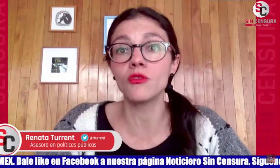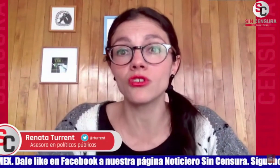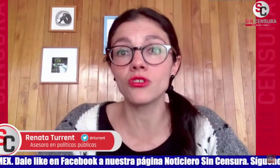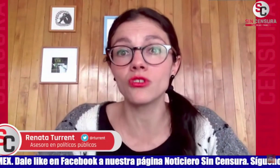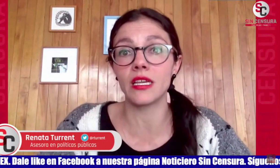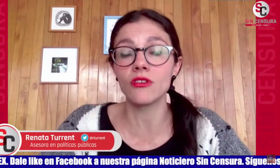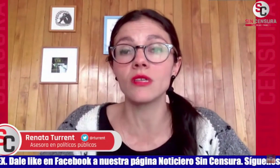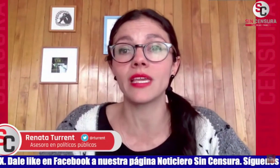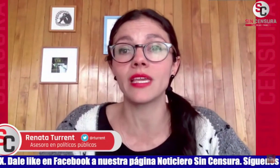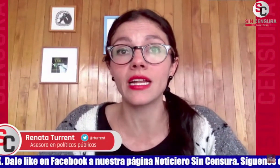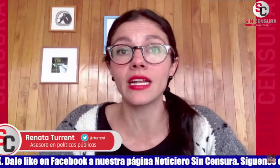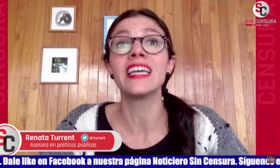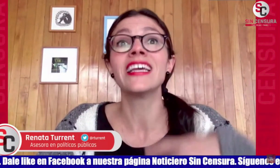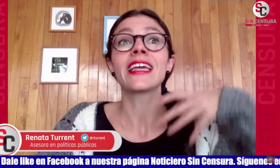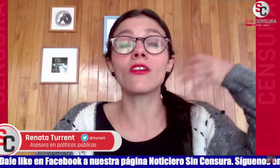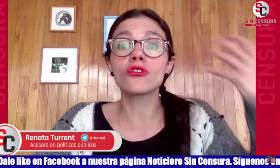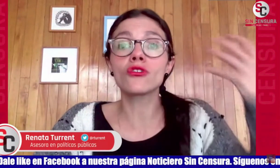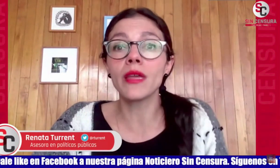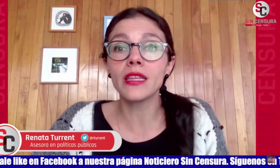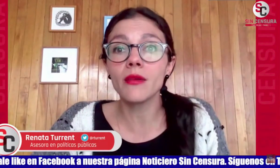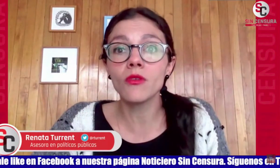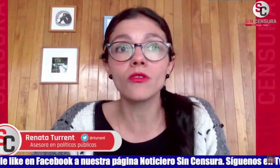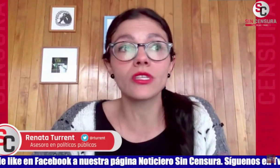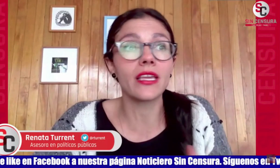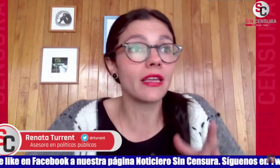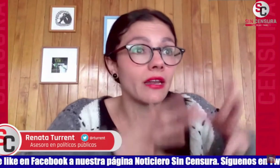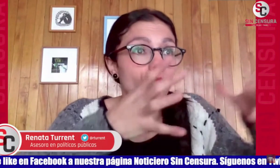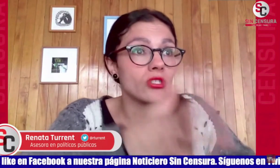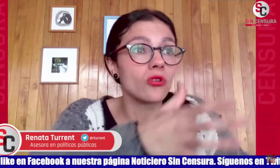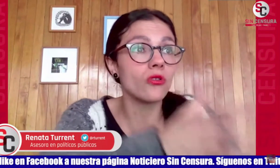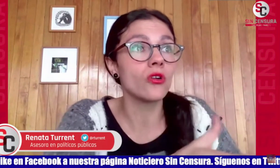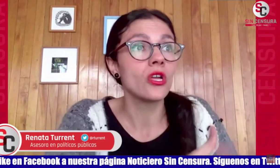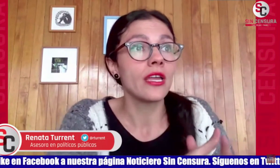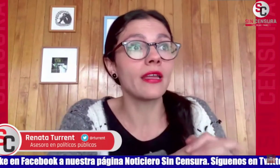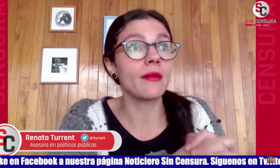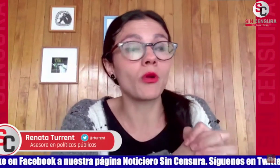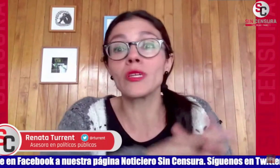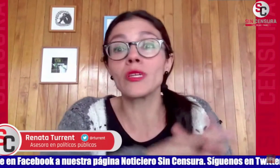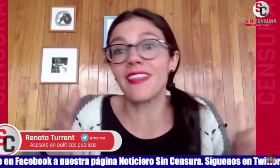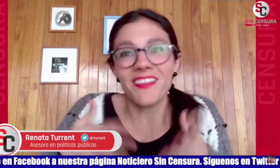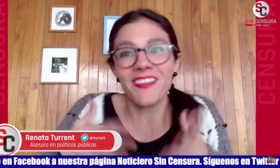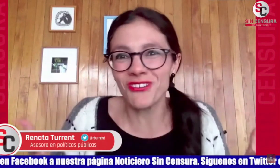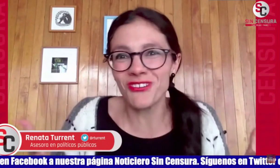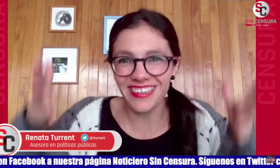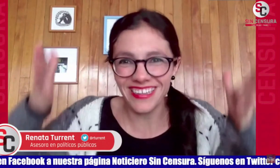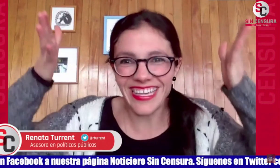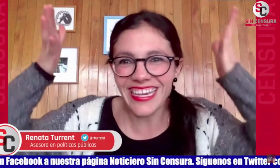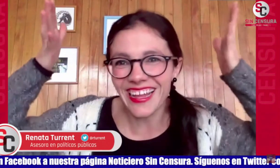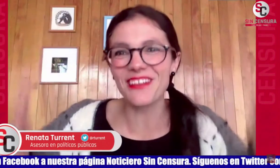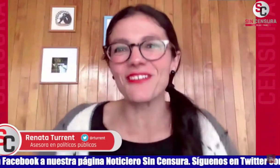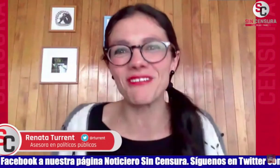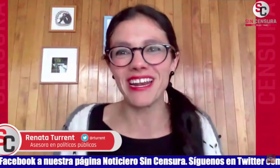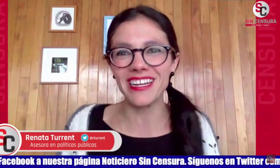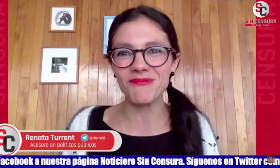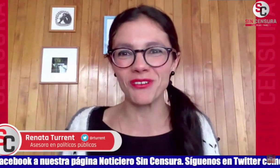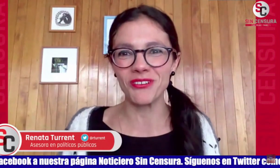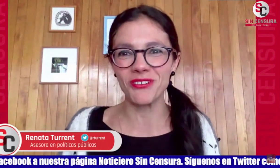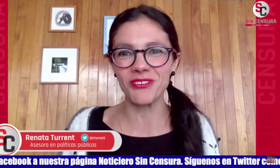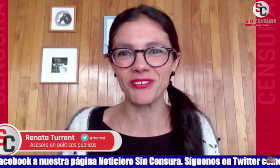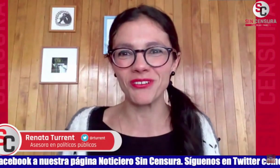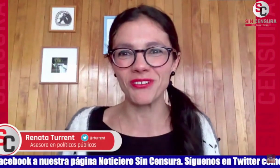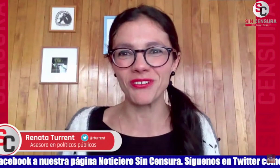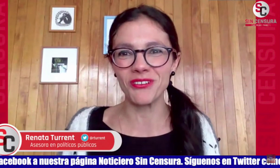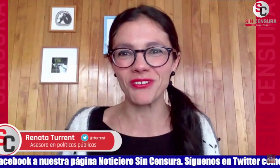de muchos mexicanos y mexicanas que nos sometimos, que por nuestra edad, yo soy hija del neoliberalismo, ¿no?